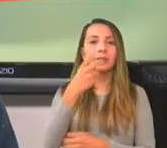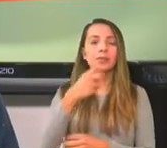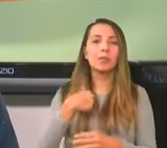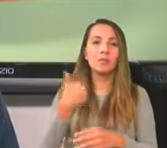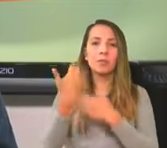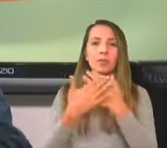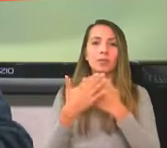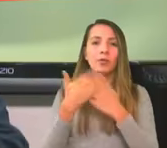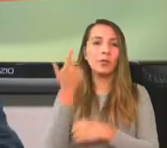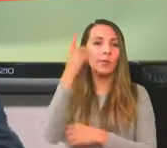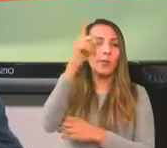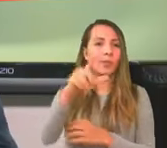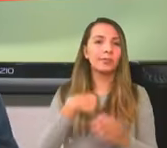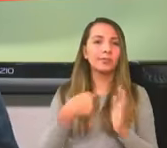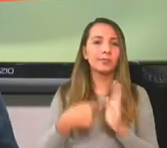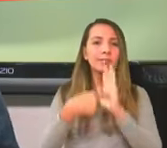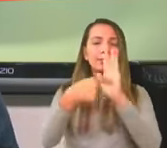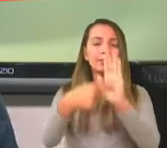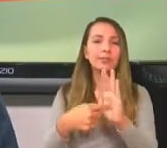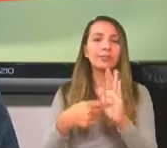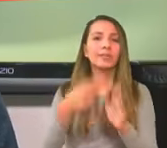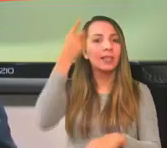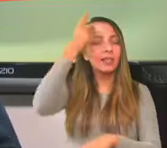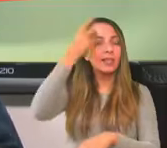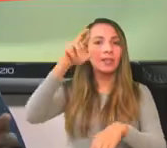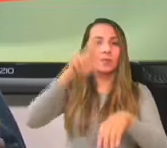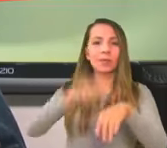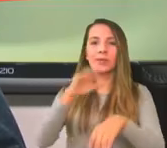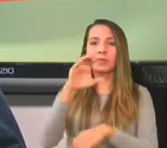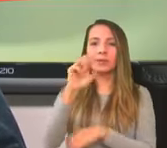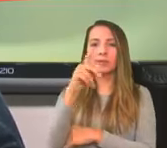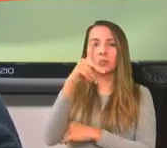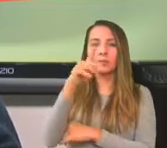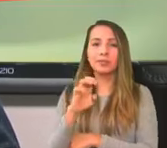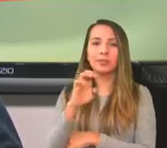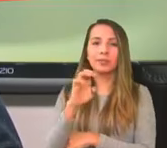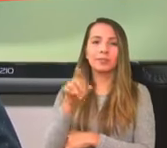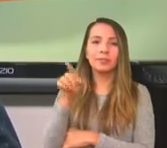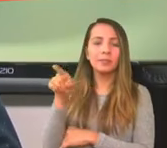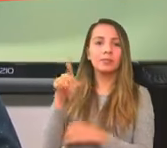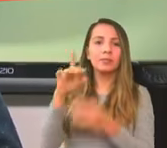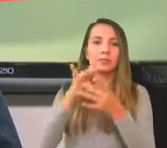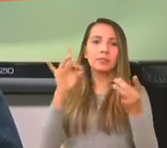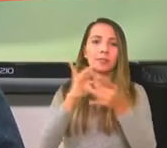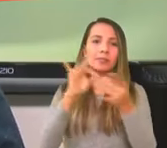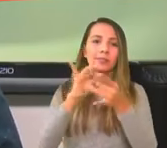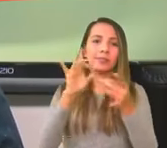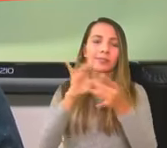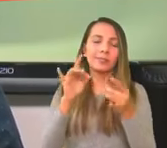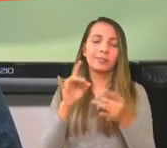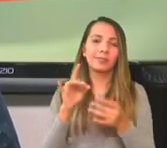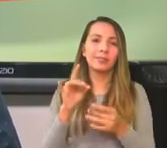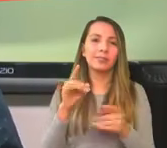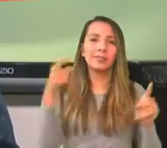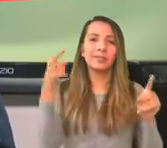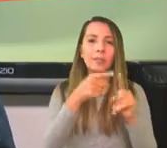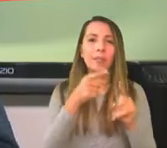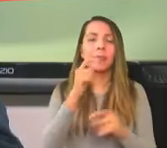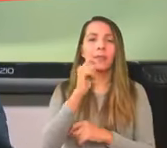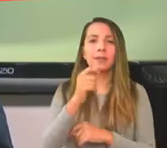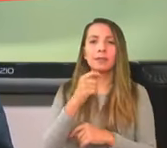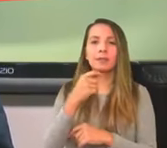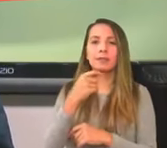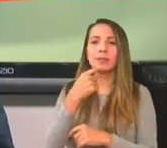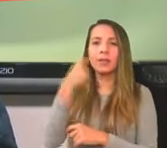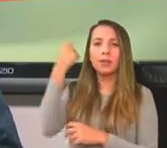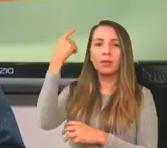el lunes. Estará aquí el propio director de CESPE en un trabajo que tiene que ver con reportes, denuncias, y